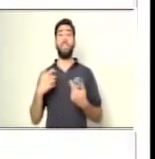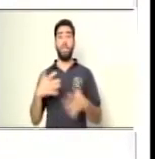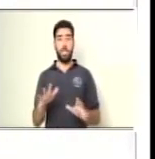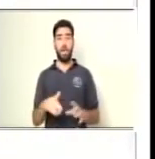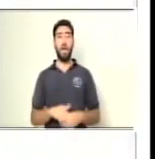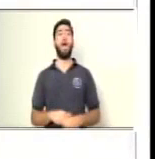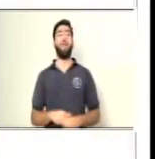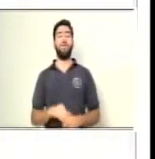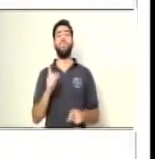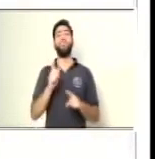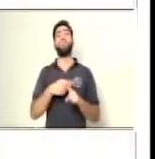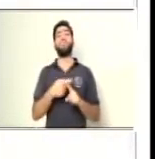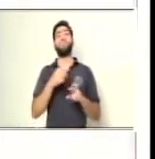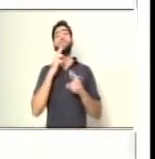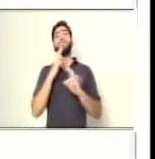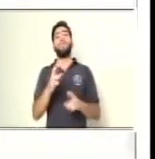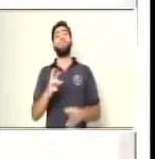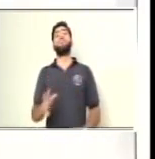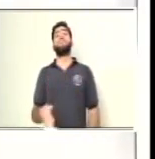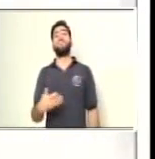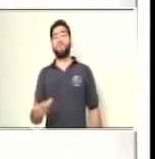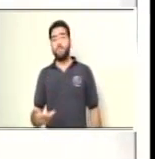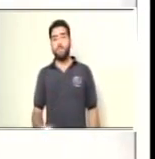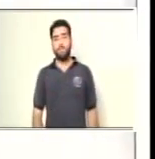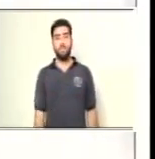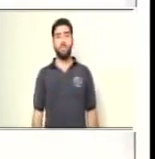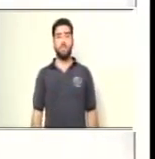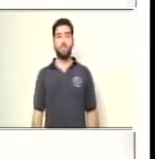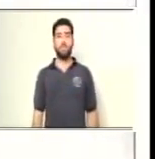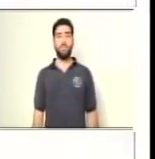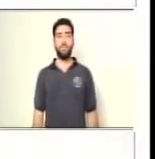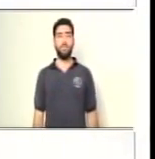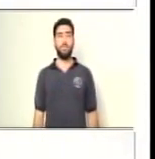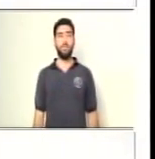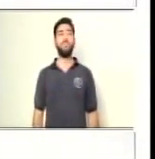Al realizar la operación, obtenemos el valor